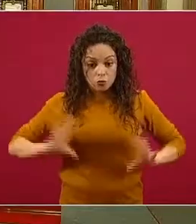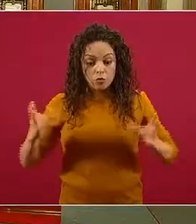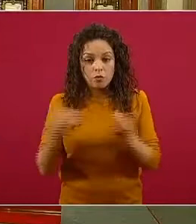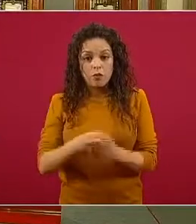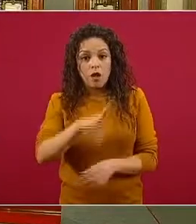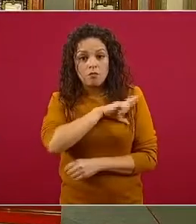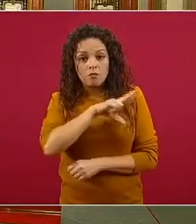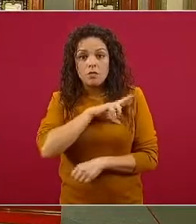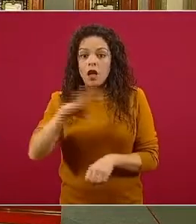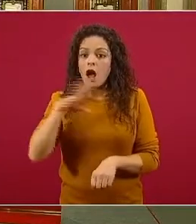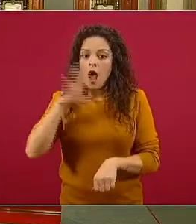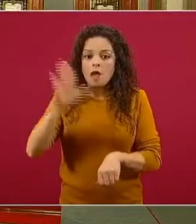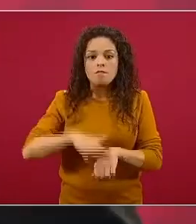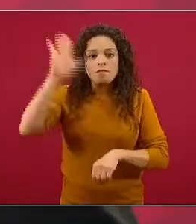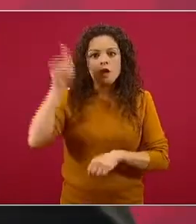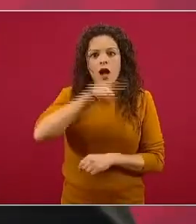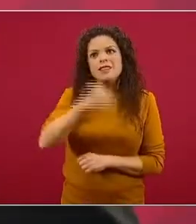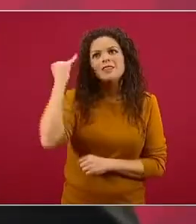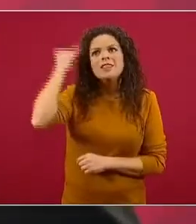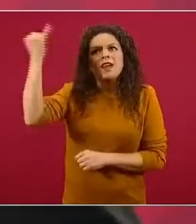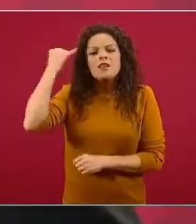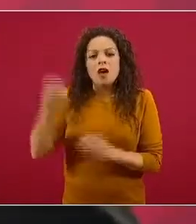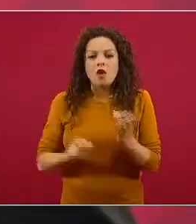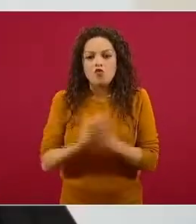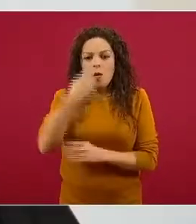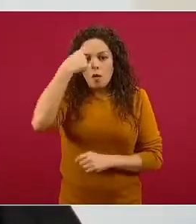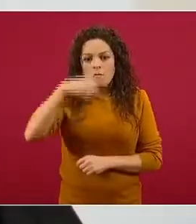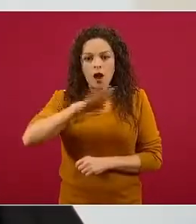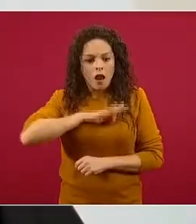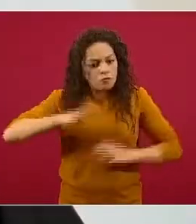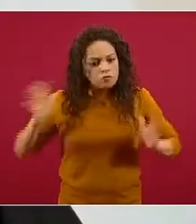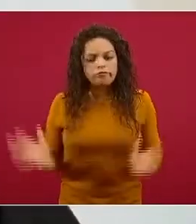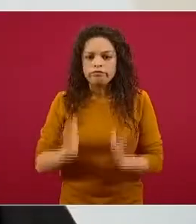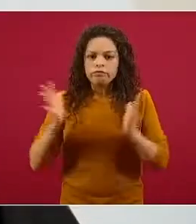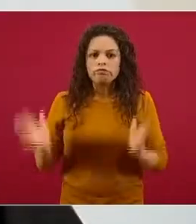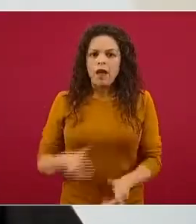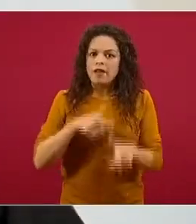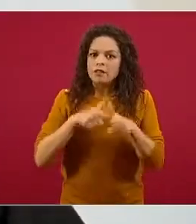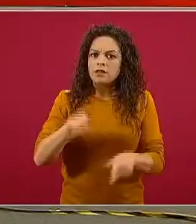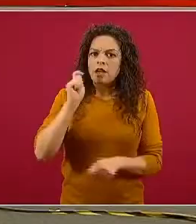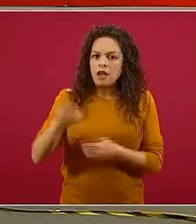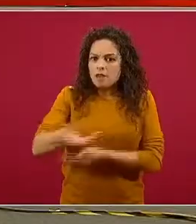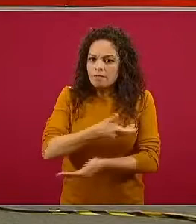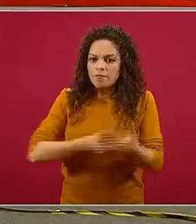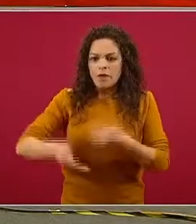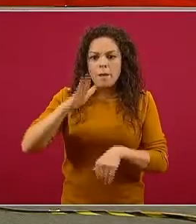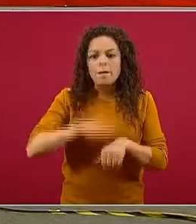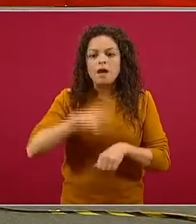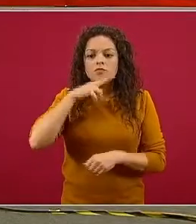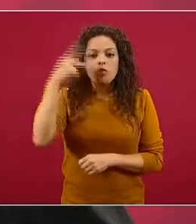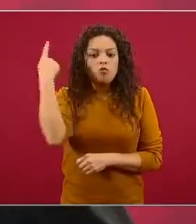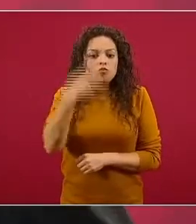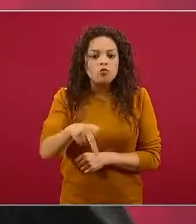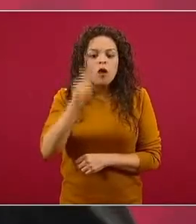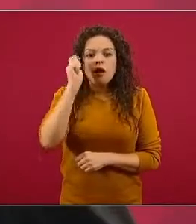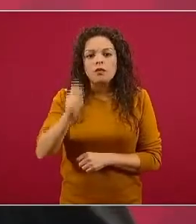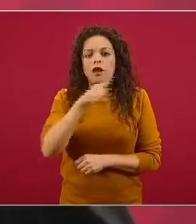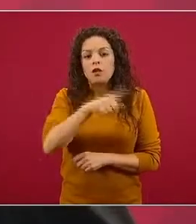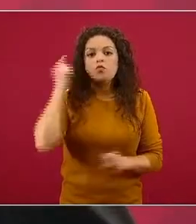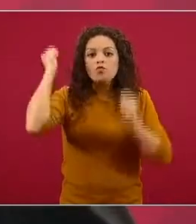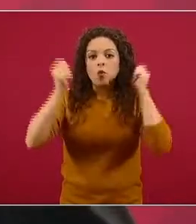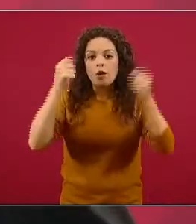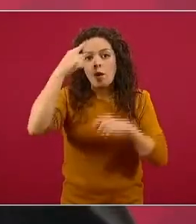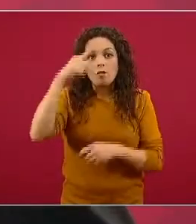han tenido mayor creatividad para crear, concebir, promover y comercializar mejor su producto turístico que